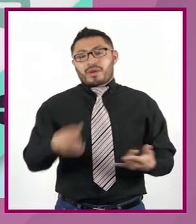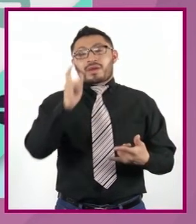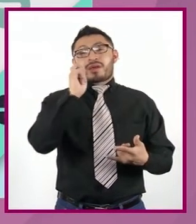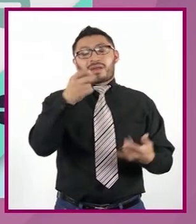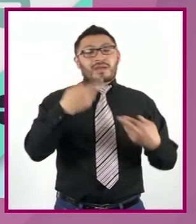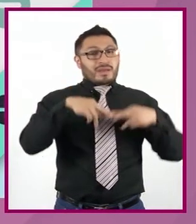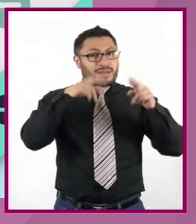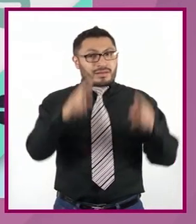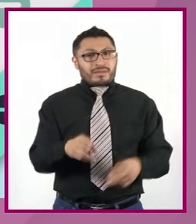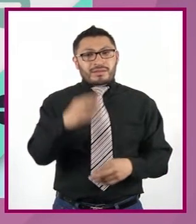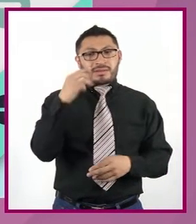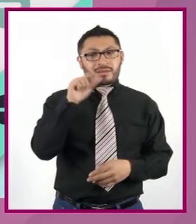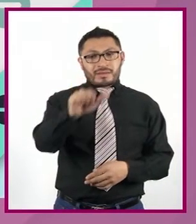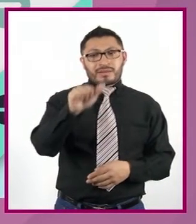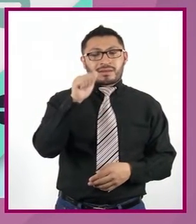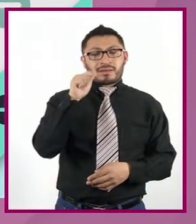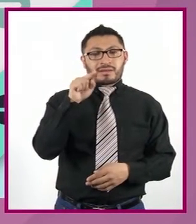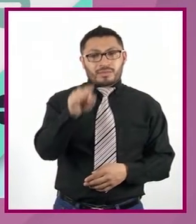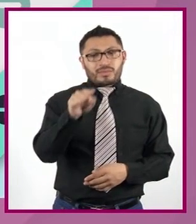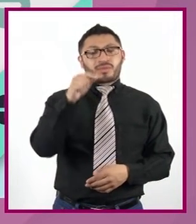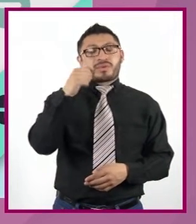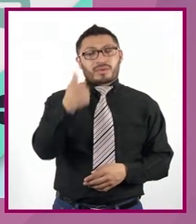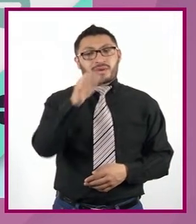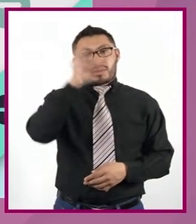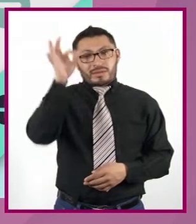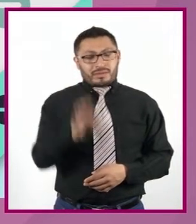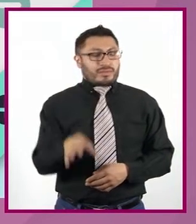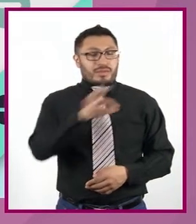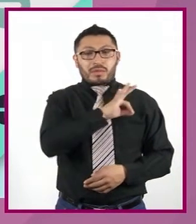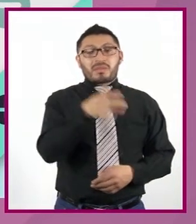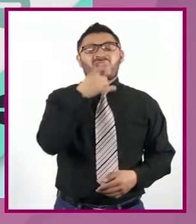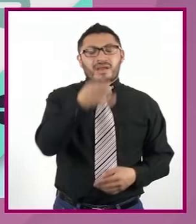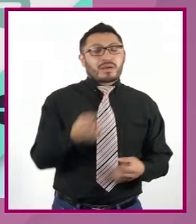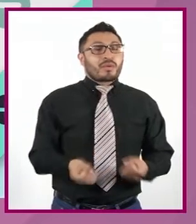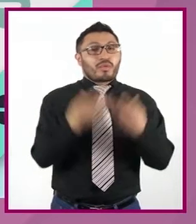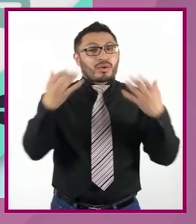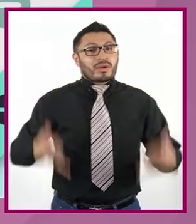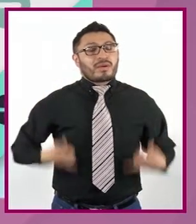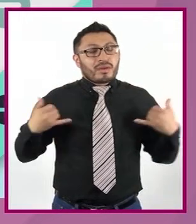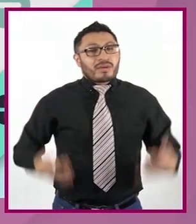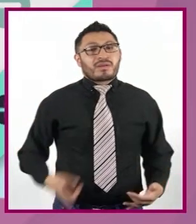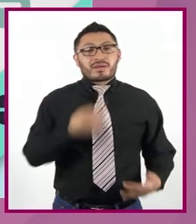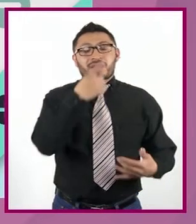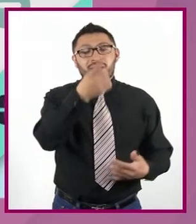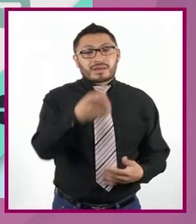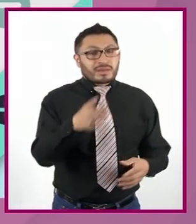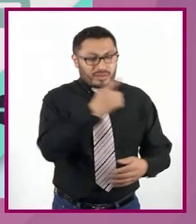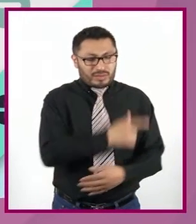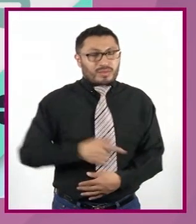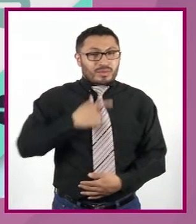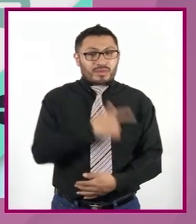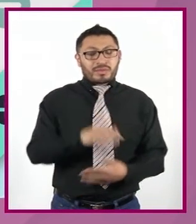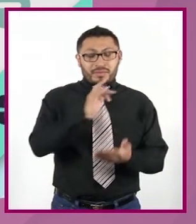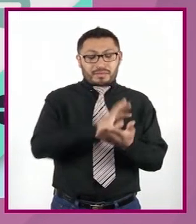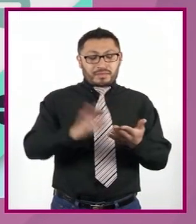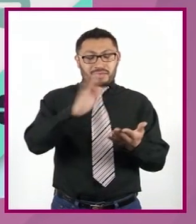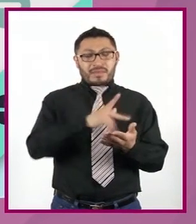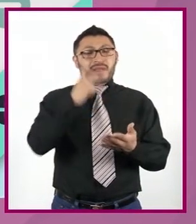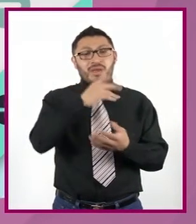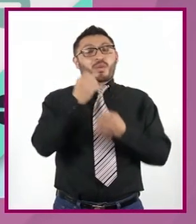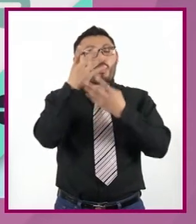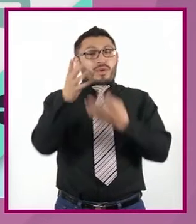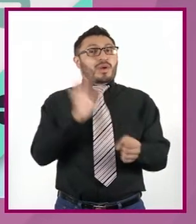al 16.6%. ¿Pueden deducir cuántos adolescentes dijeron tener gusto por leer poesía y